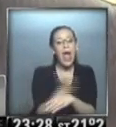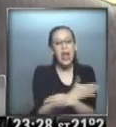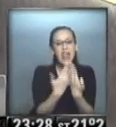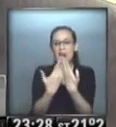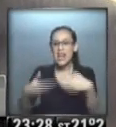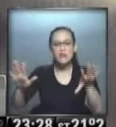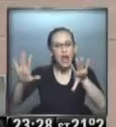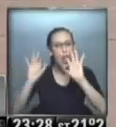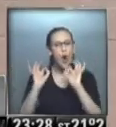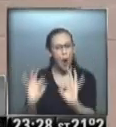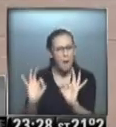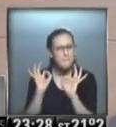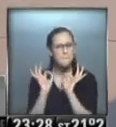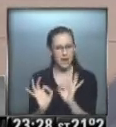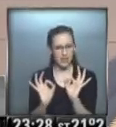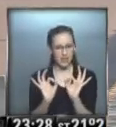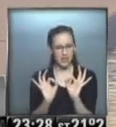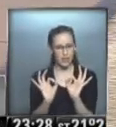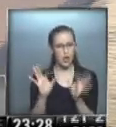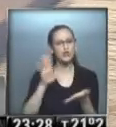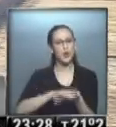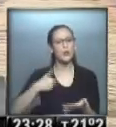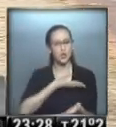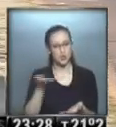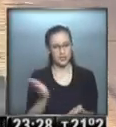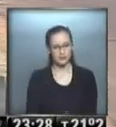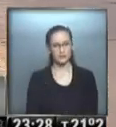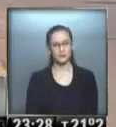paz y armoniosa con la sociedad.